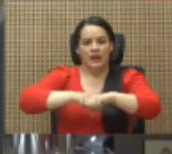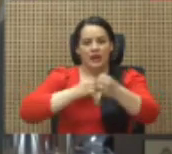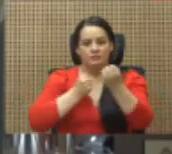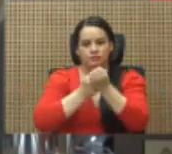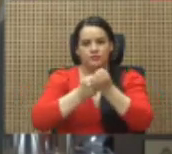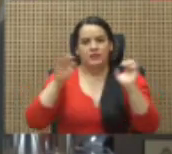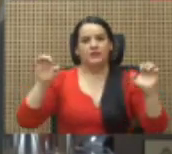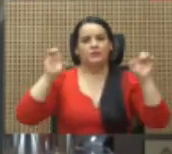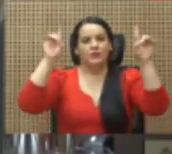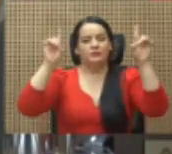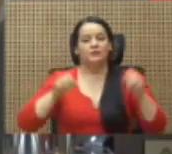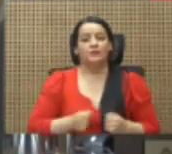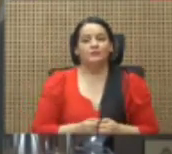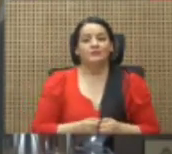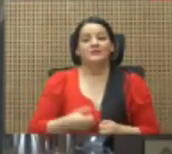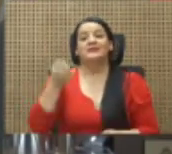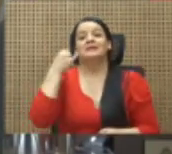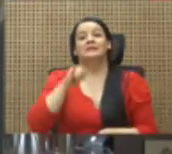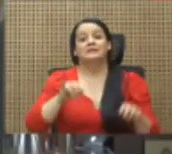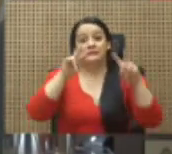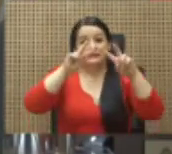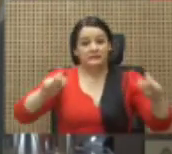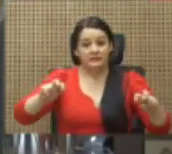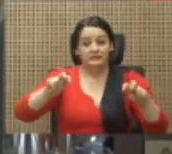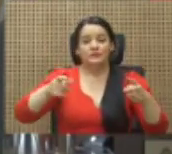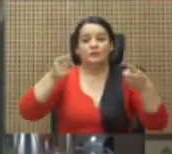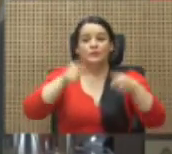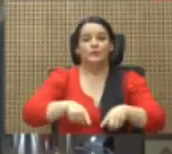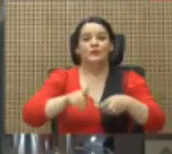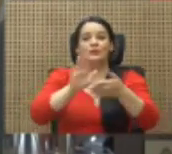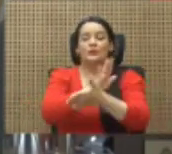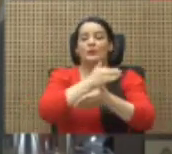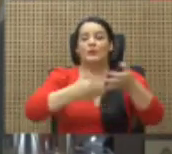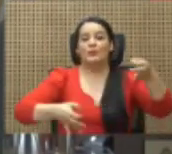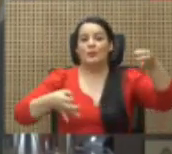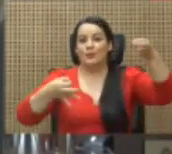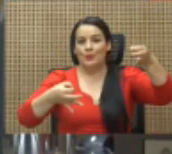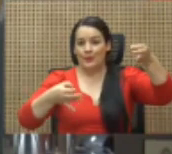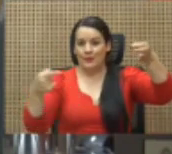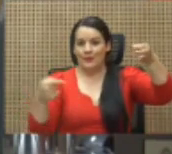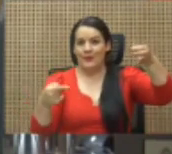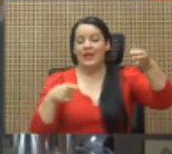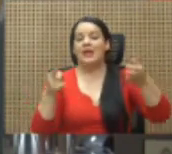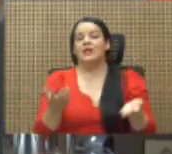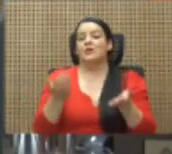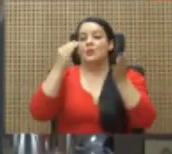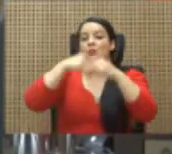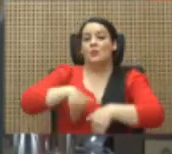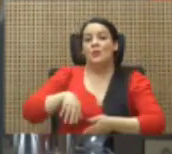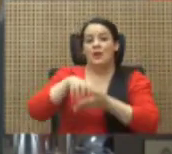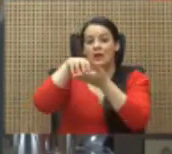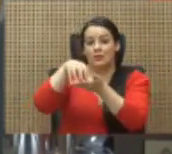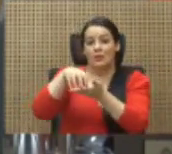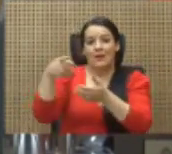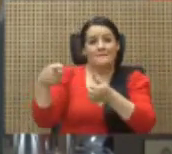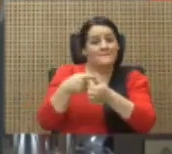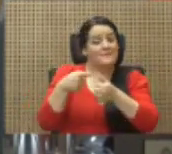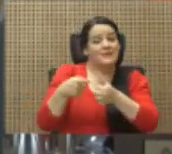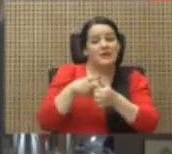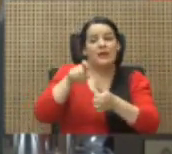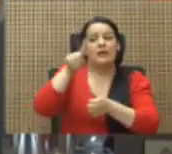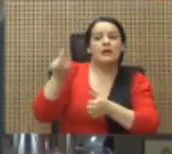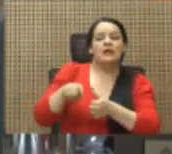educación. Si analizamos lo ocurrido y el documento presentado, sin duda alguna, el principal cuestionado es el